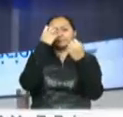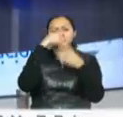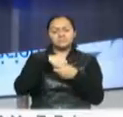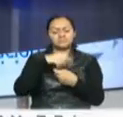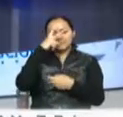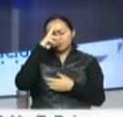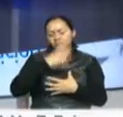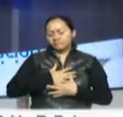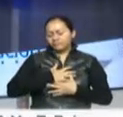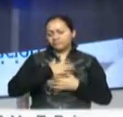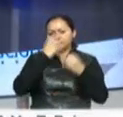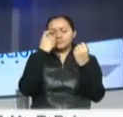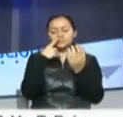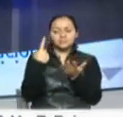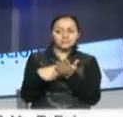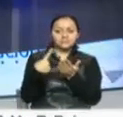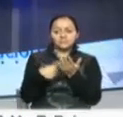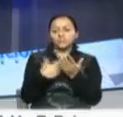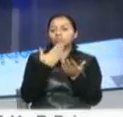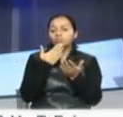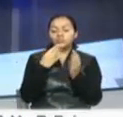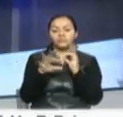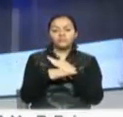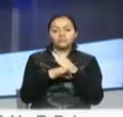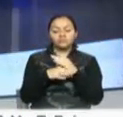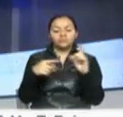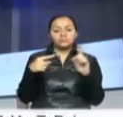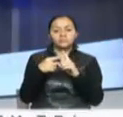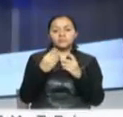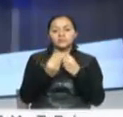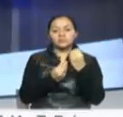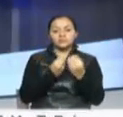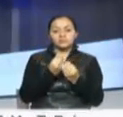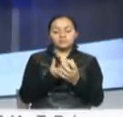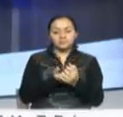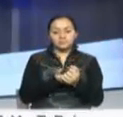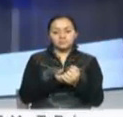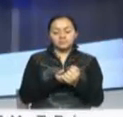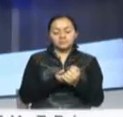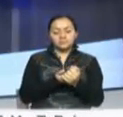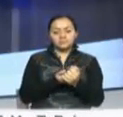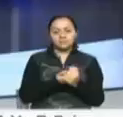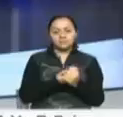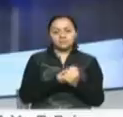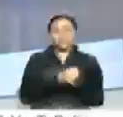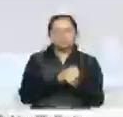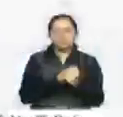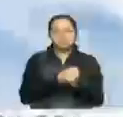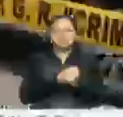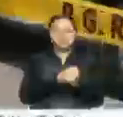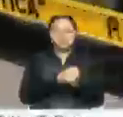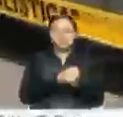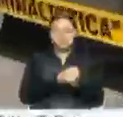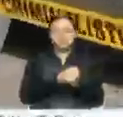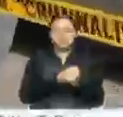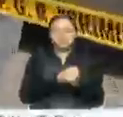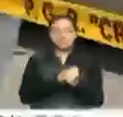país y reabrió el debate sobre el papel del ejército en el combate al crimen organizado.